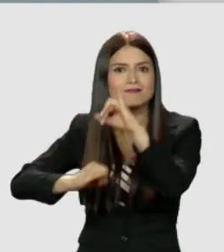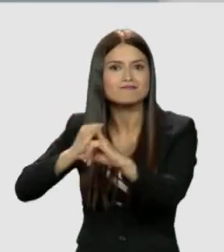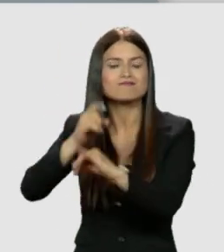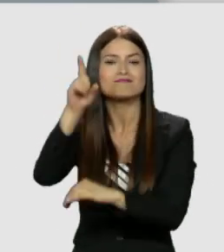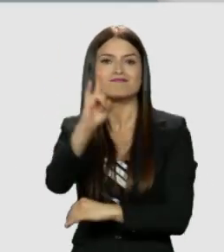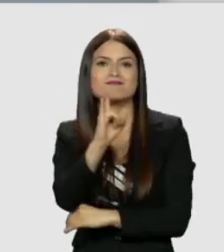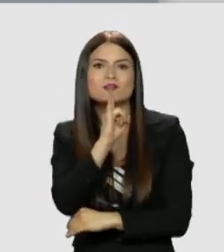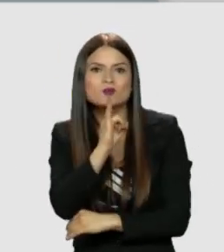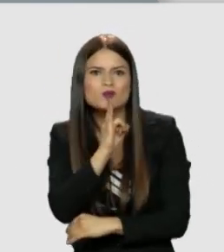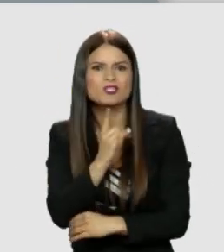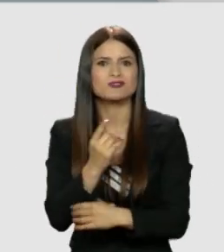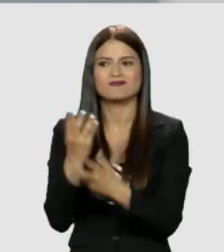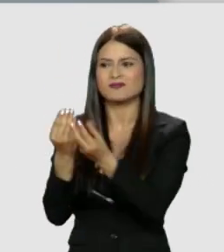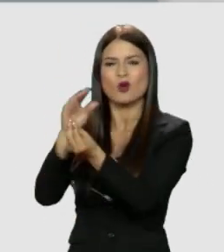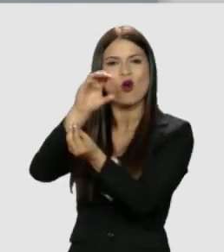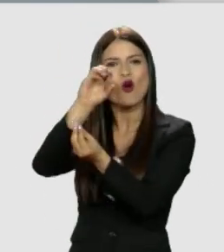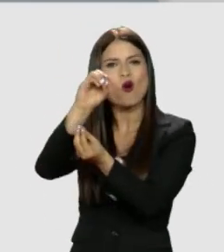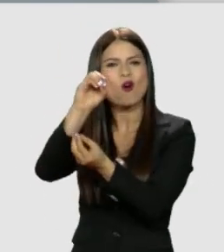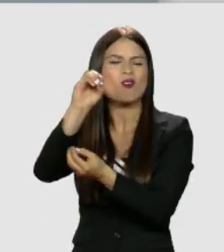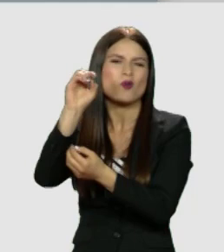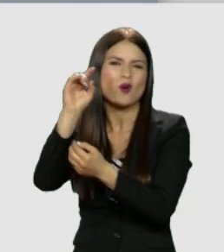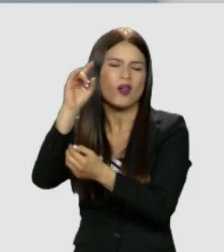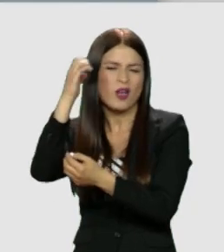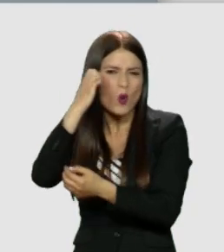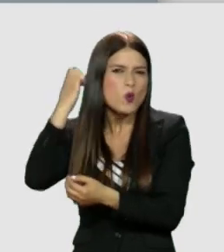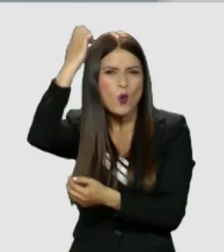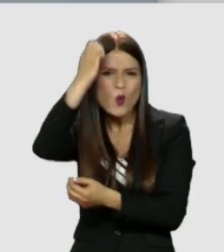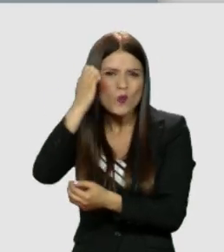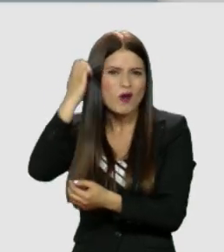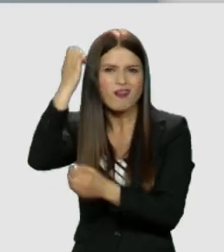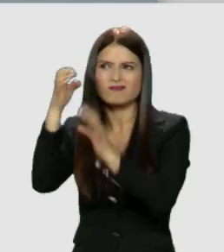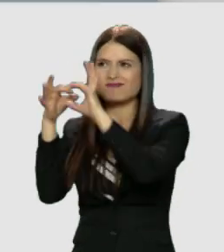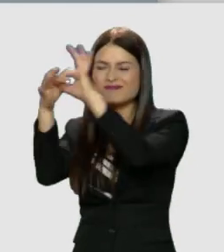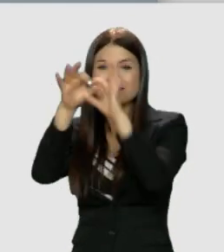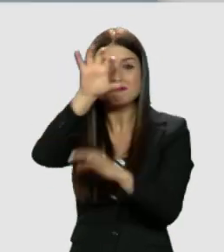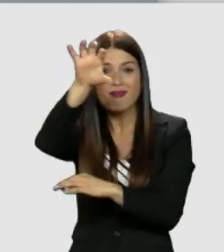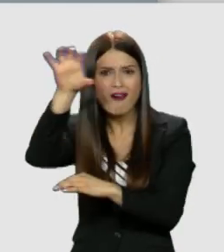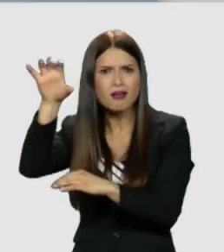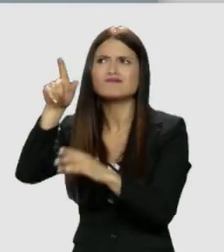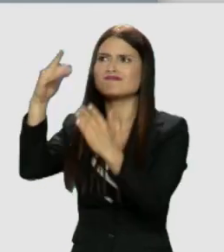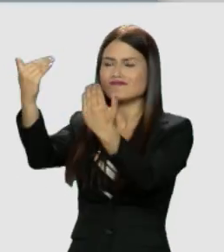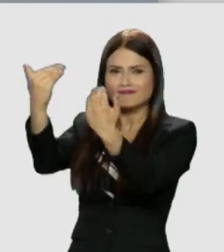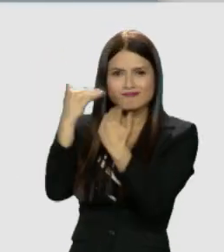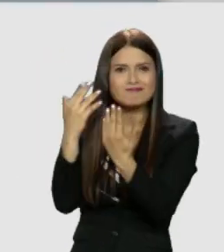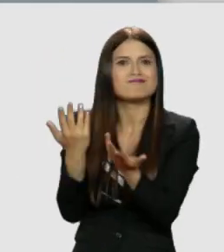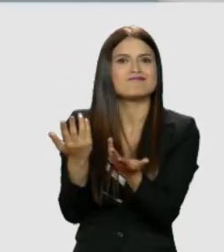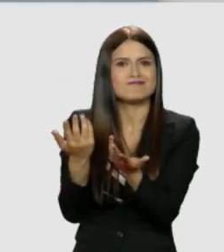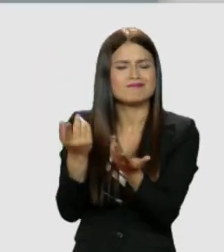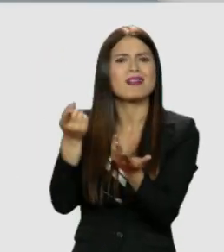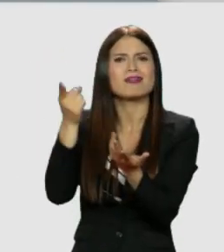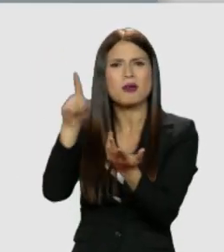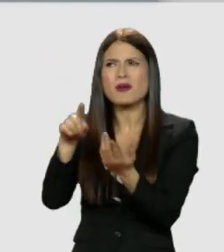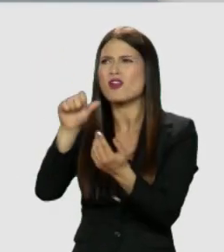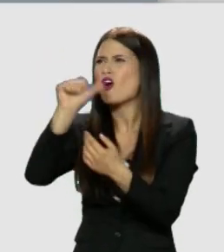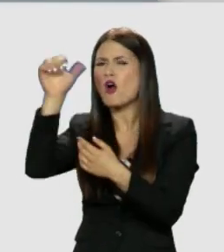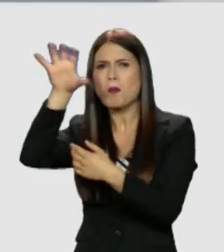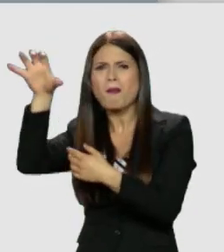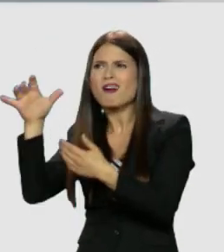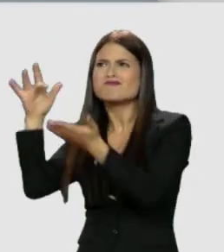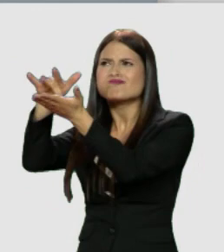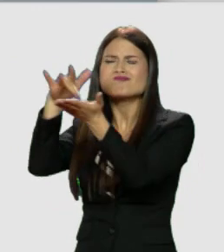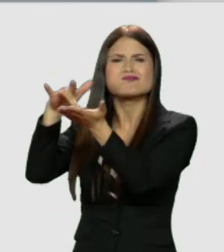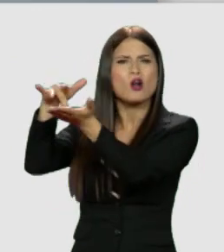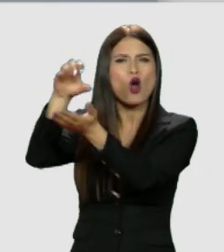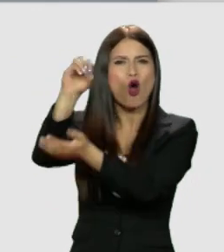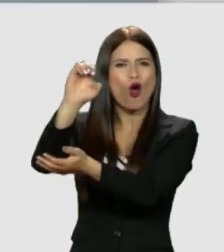la Unión Europea todos los países de nuestro continente sin excepción reunidos en la Bea saludaron y